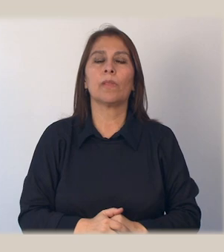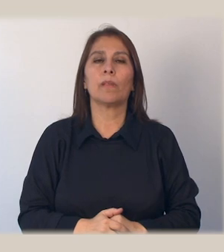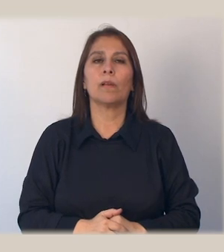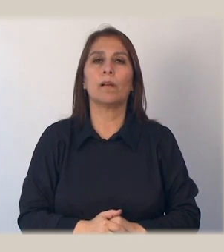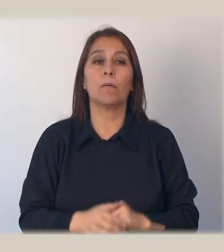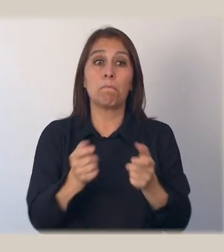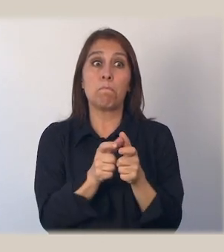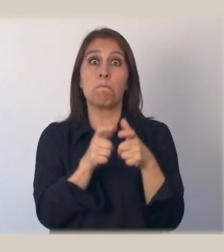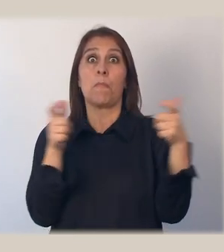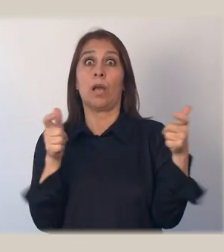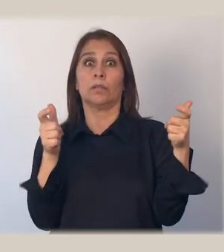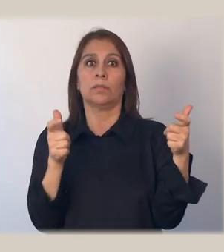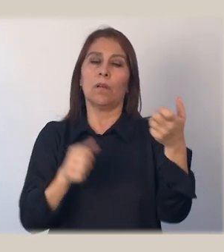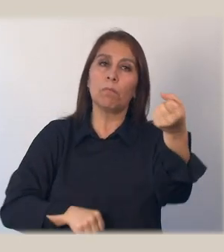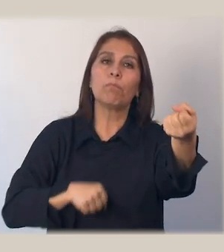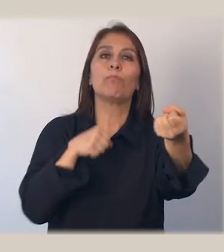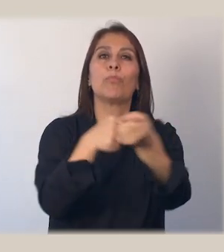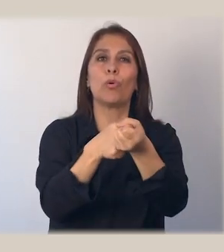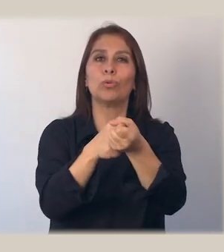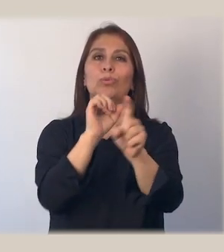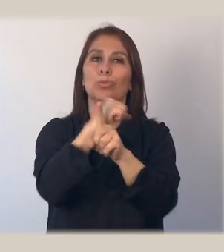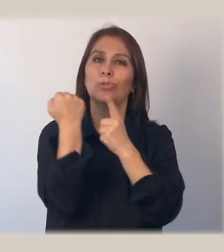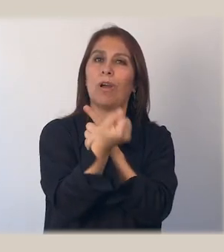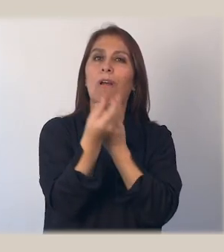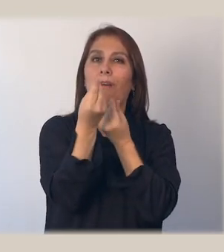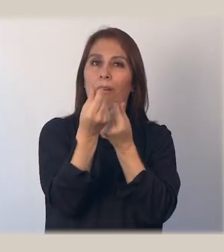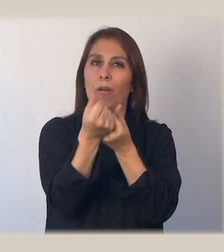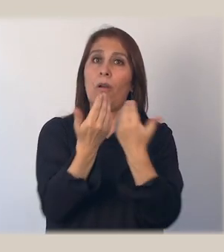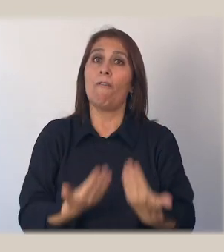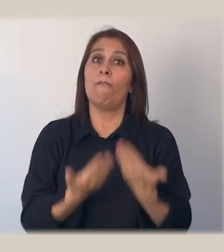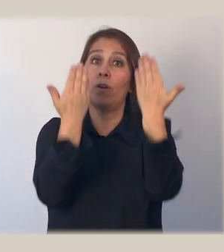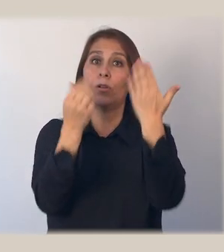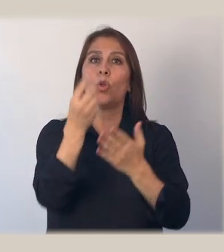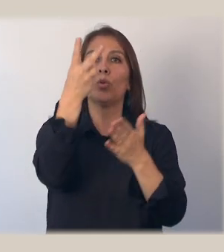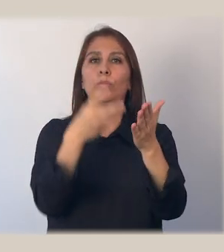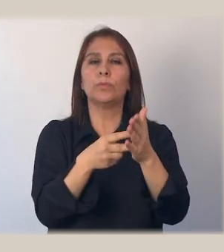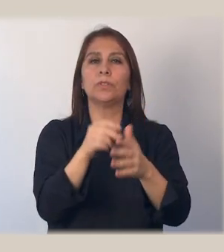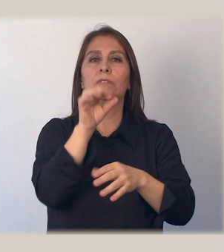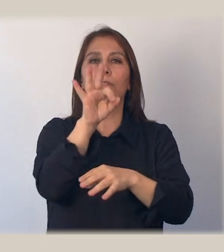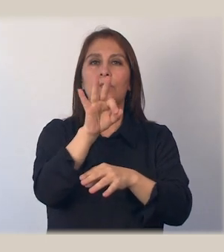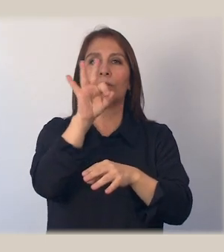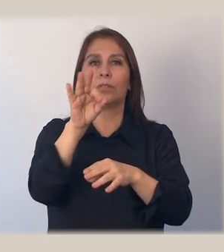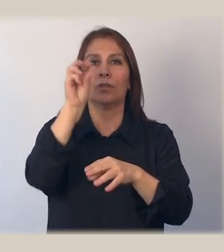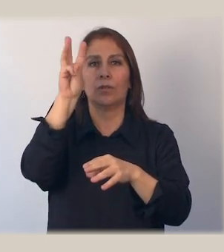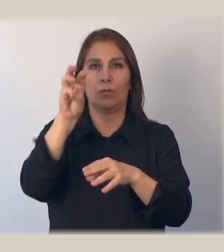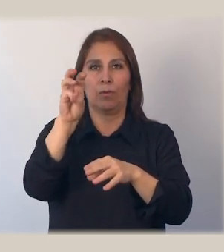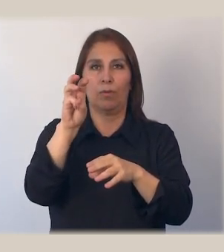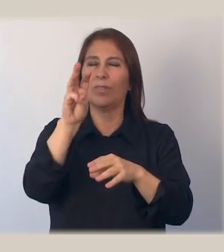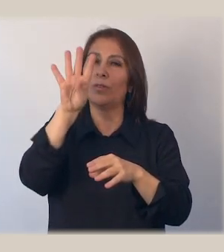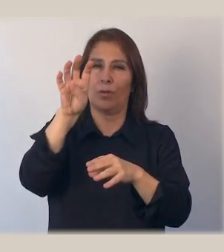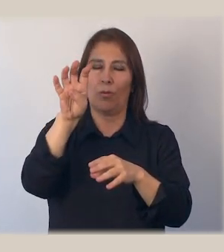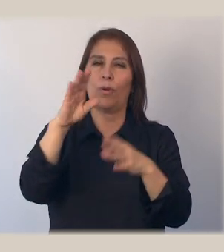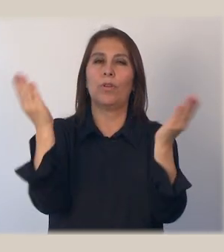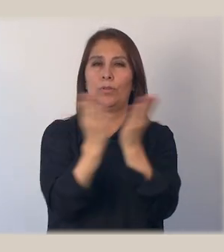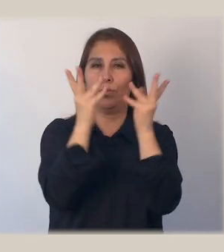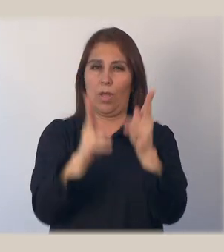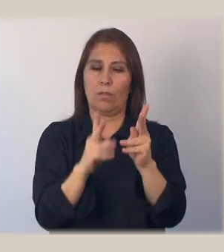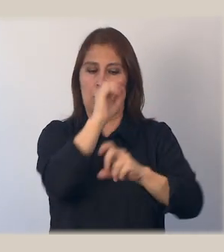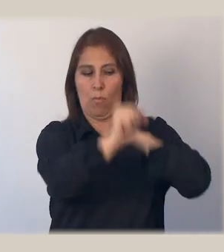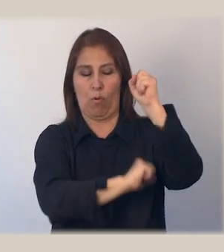Asimismo, se amplió la cobertura de los apoyos socioeconómicos que beneficiaron en promedio a 2.331 estudiantes por año. Es